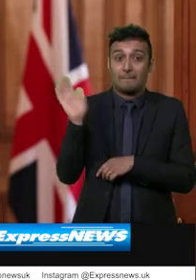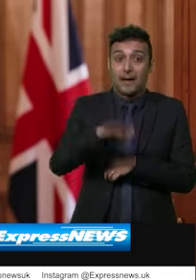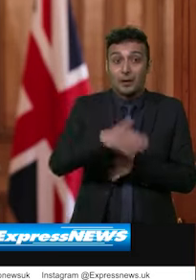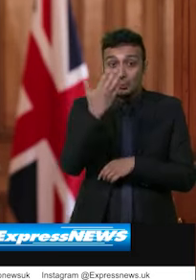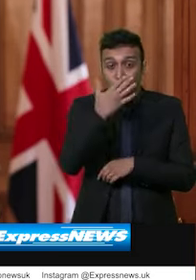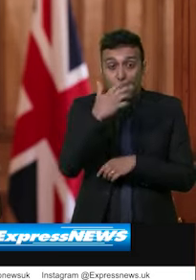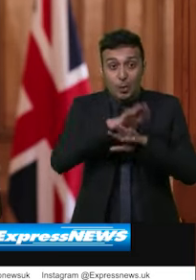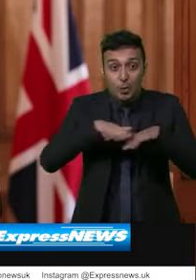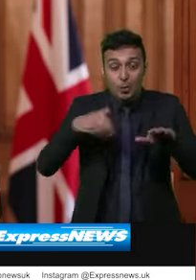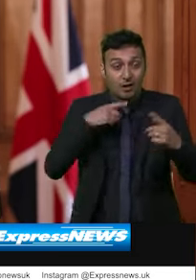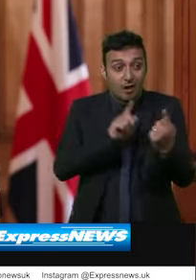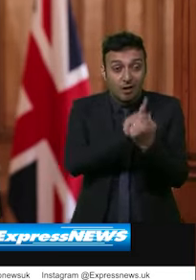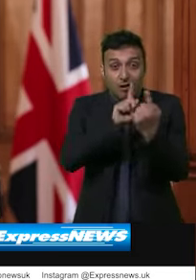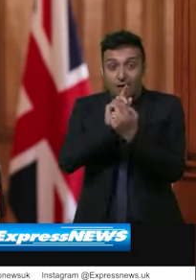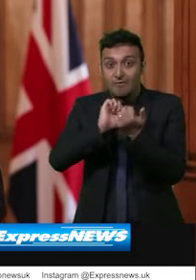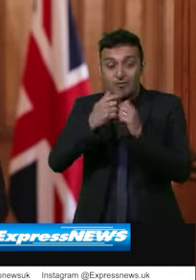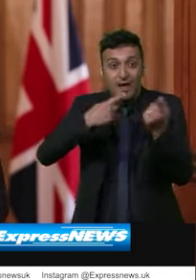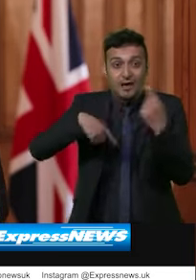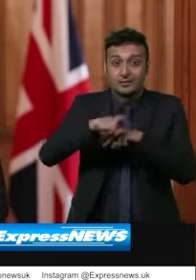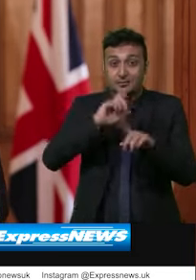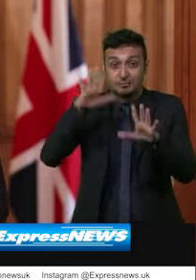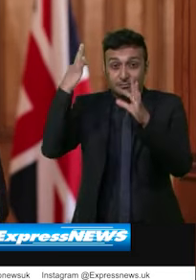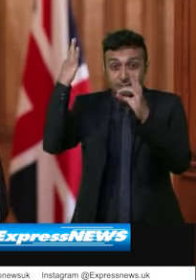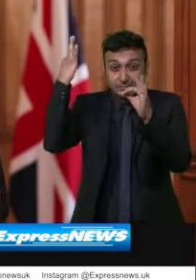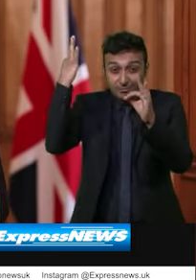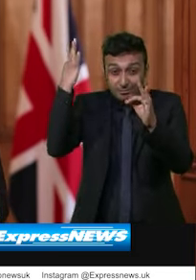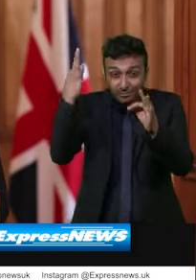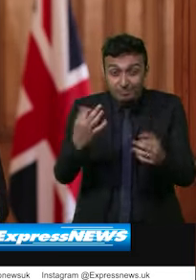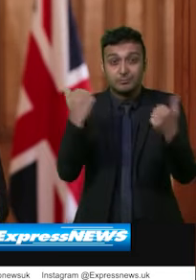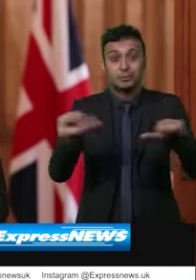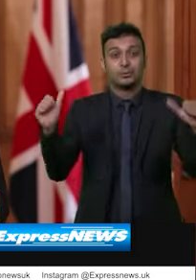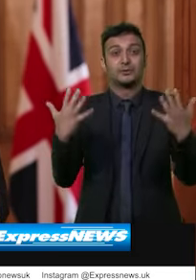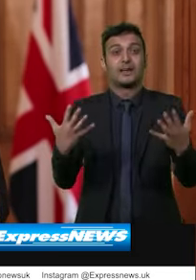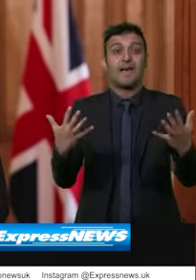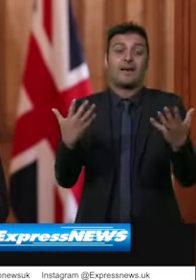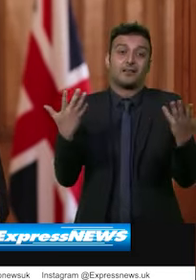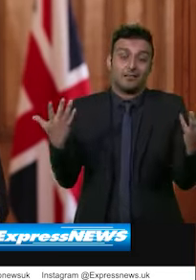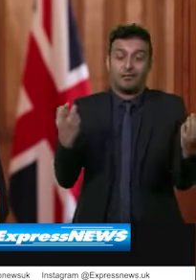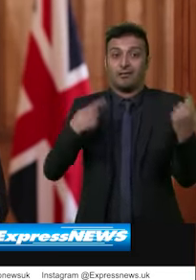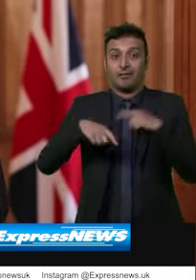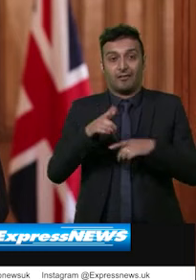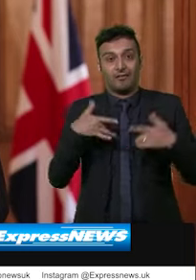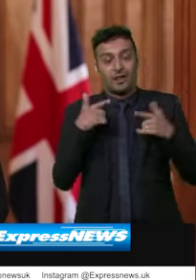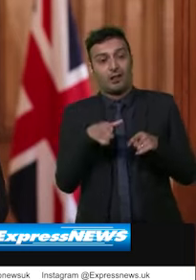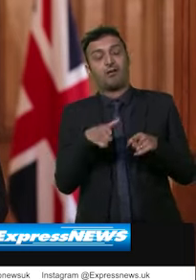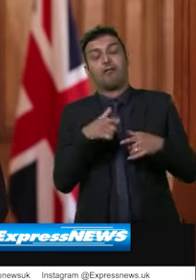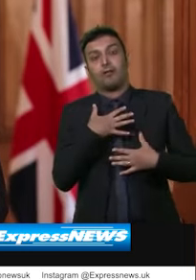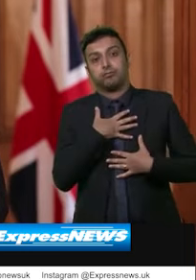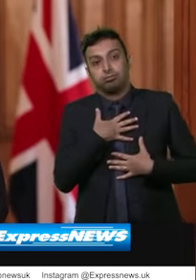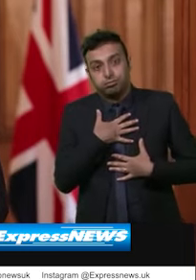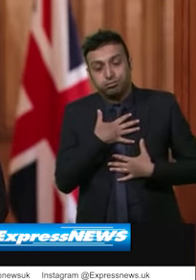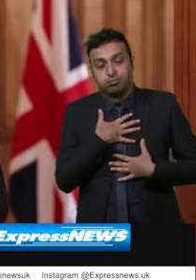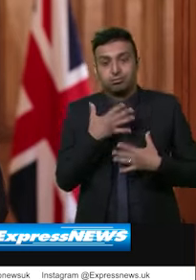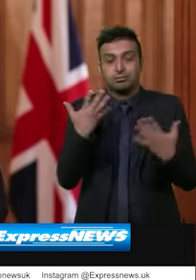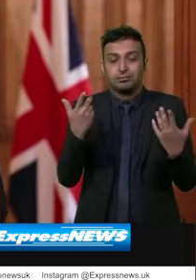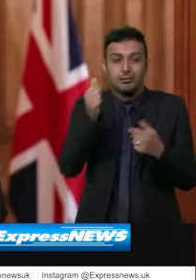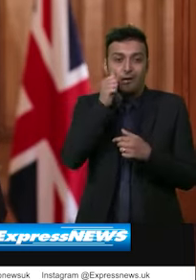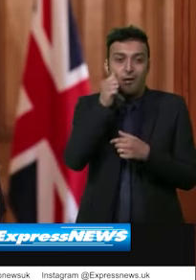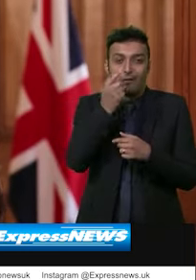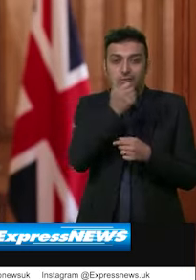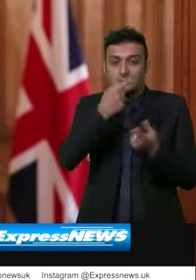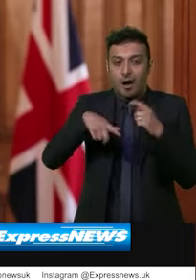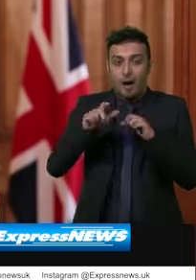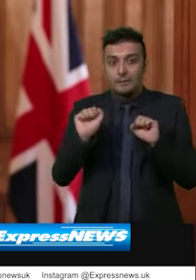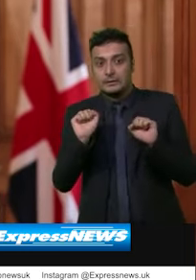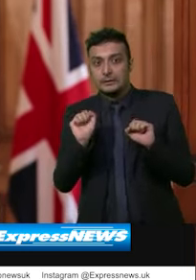meses y aunque sé que algunos sobran estado ansiosos como los alumnos siempre